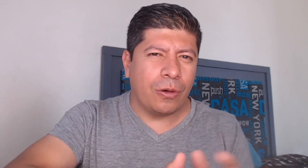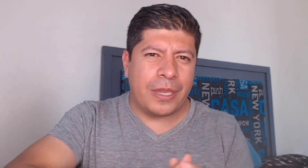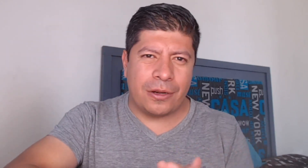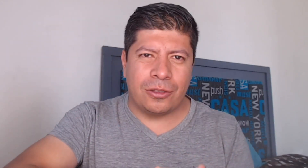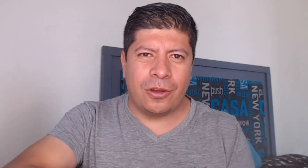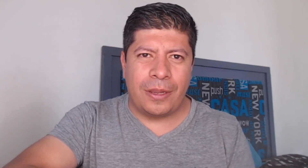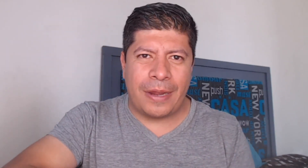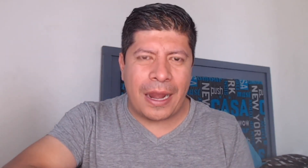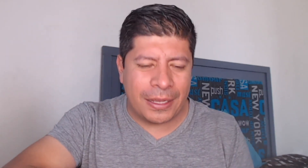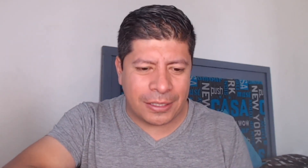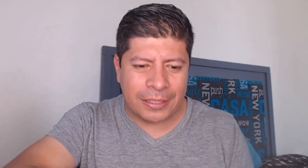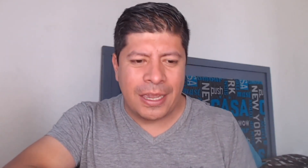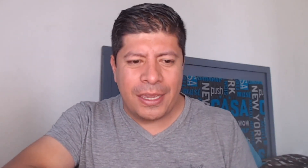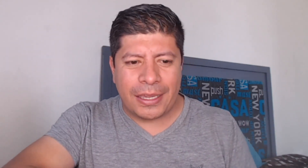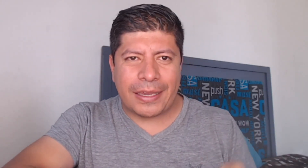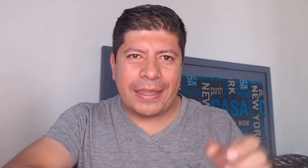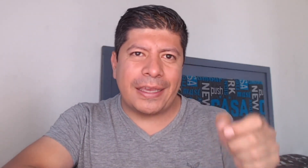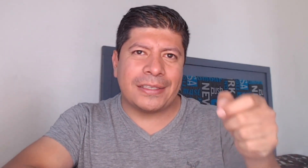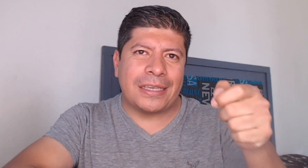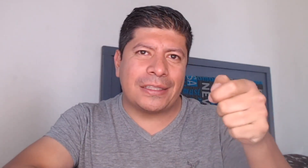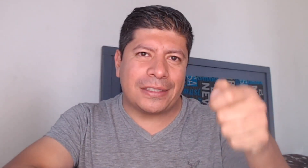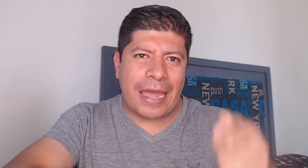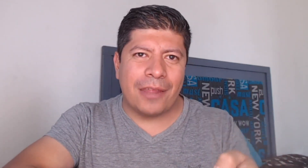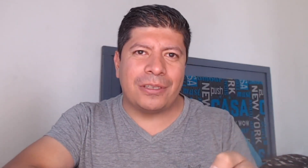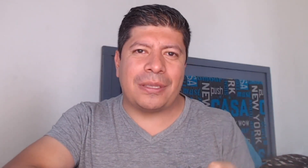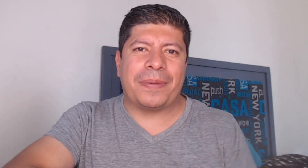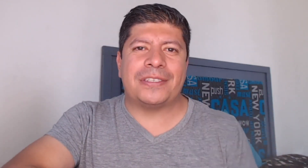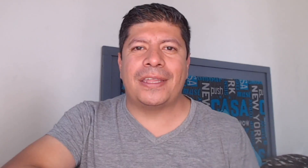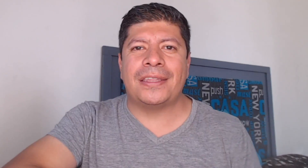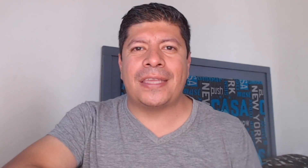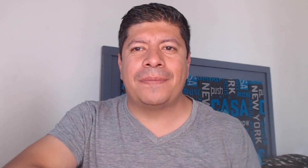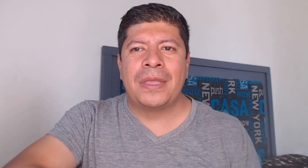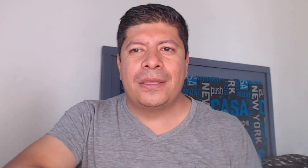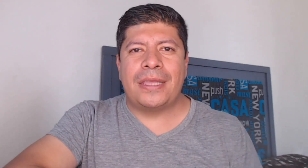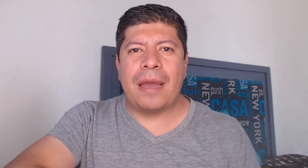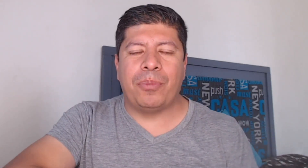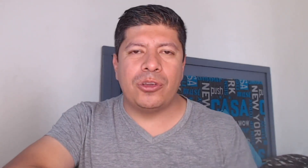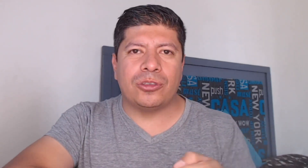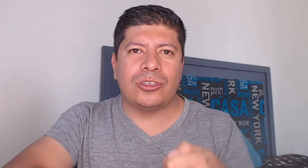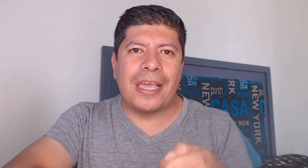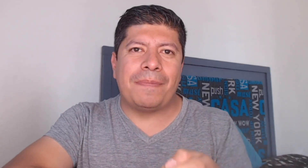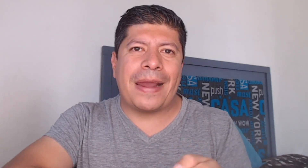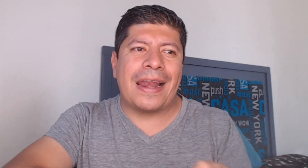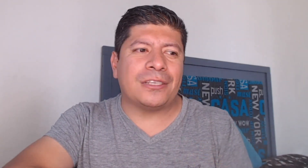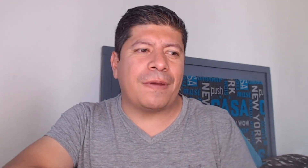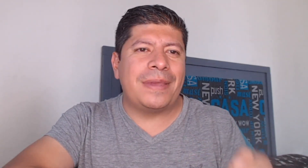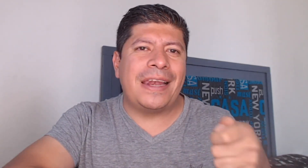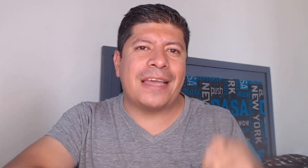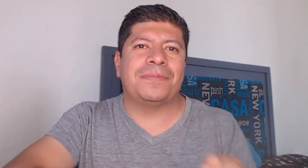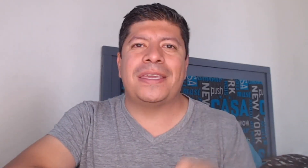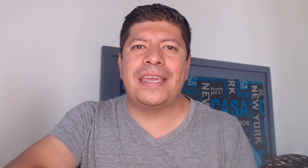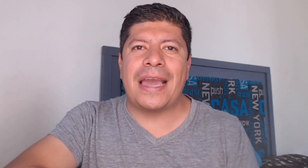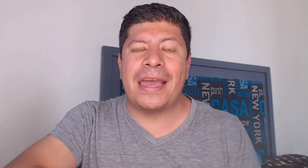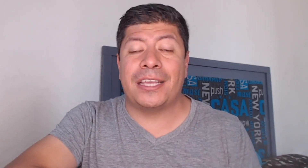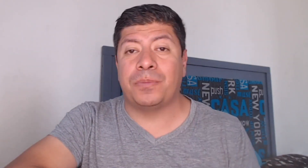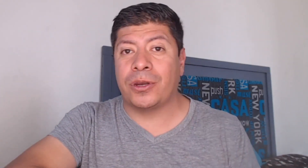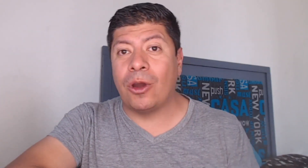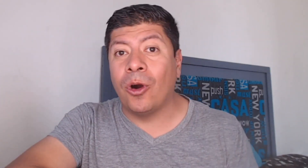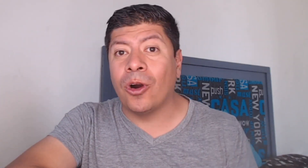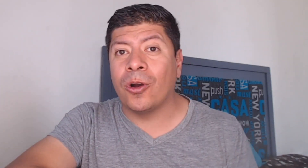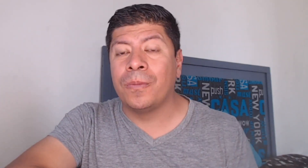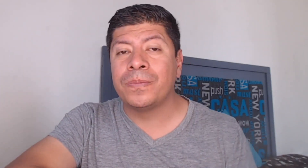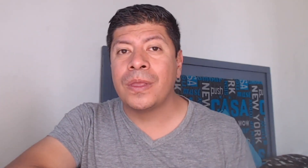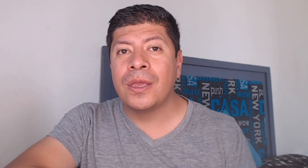estos gobiernos neoliberales es que quede sentado este precedente de apoyo social para las familias mexicanas.